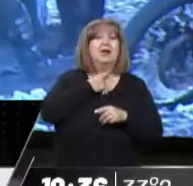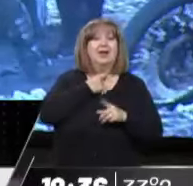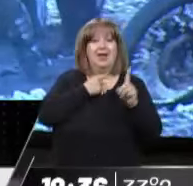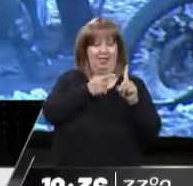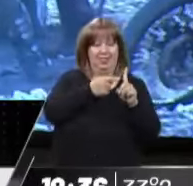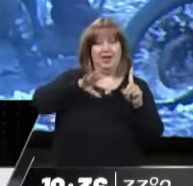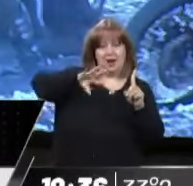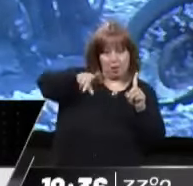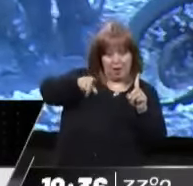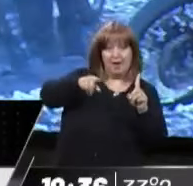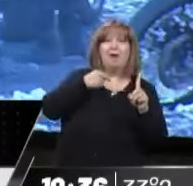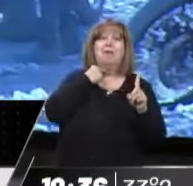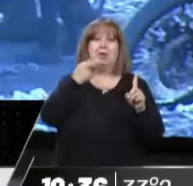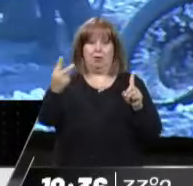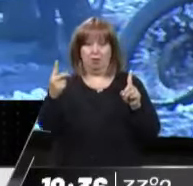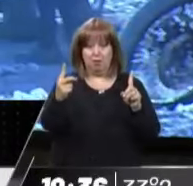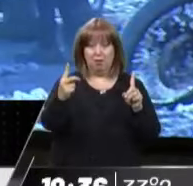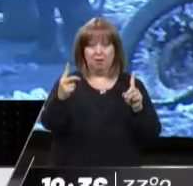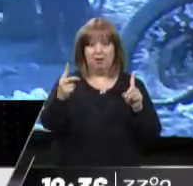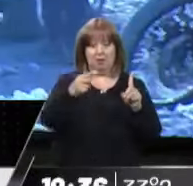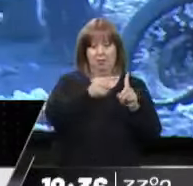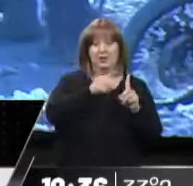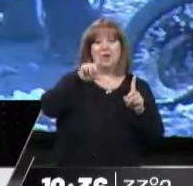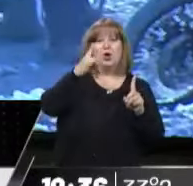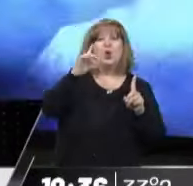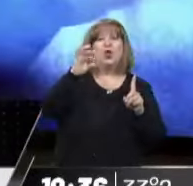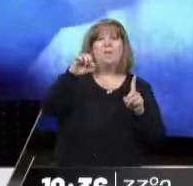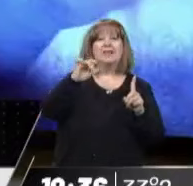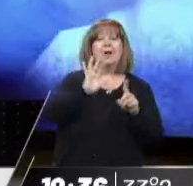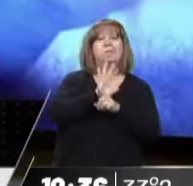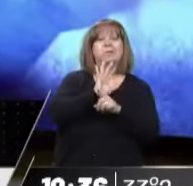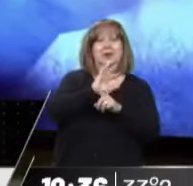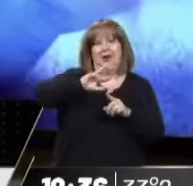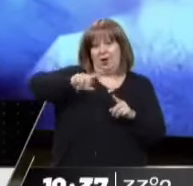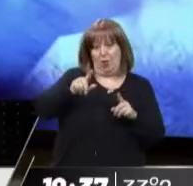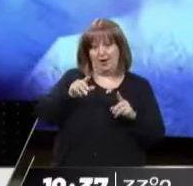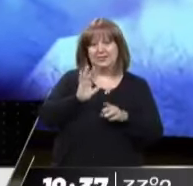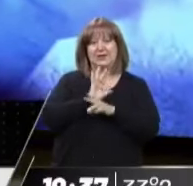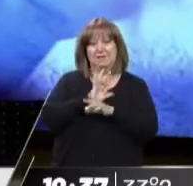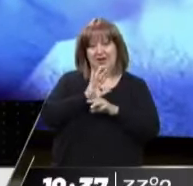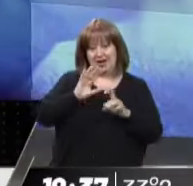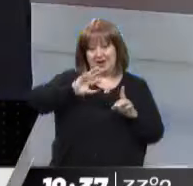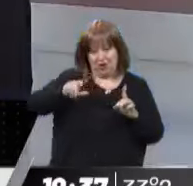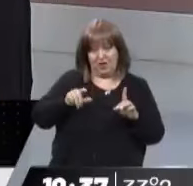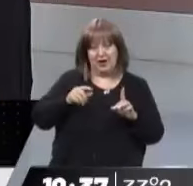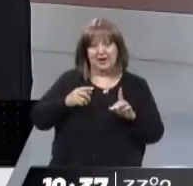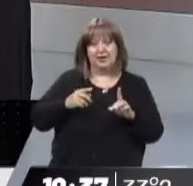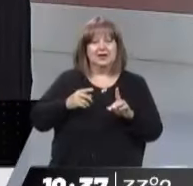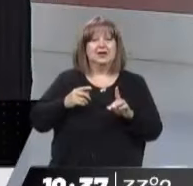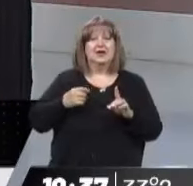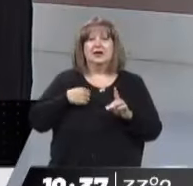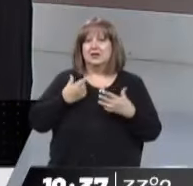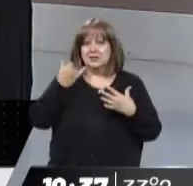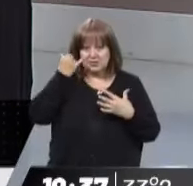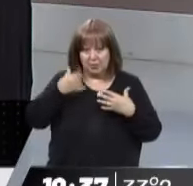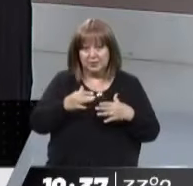robar. Sí, eso sí, más sí, afirma, si él dice que es ludópata, quizás lo que más quería era el dinero para, a lo mejor... El 16 tenía